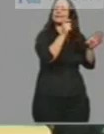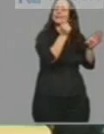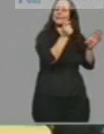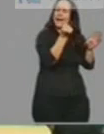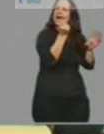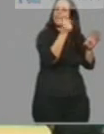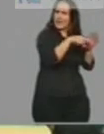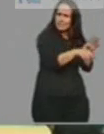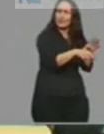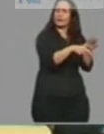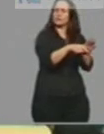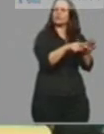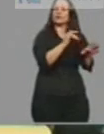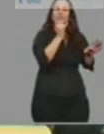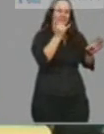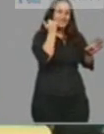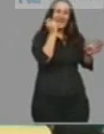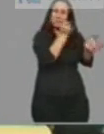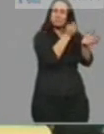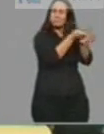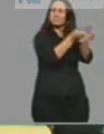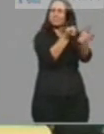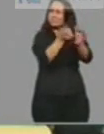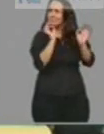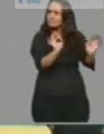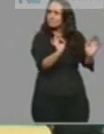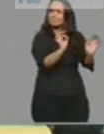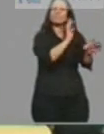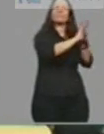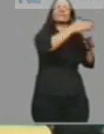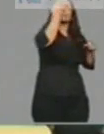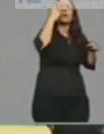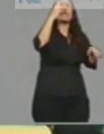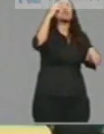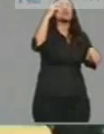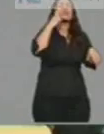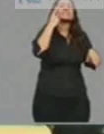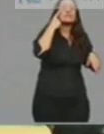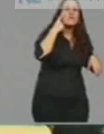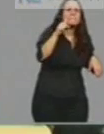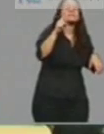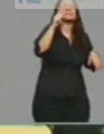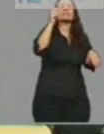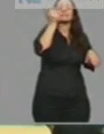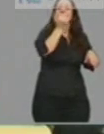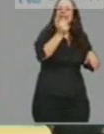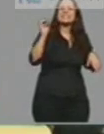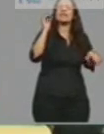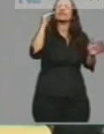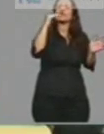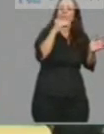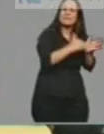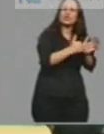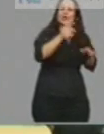Argentina, ya ha cancelado totalmente esa deuda que fue de 19.600 millones